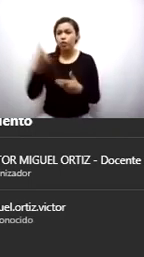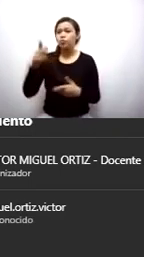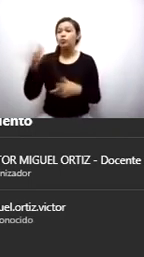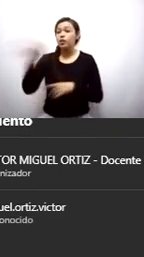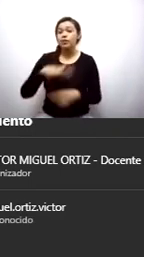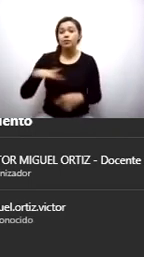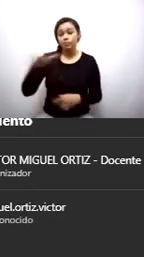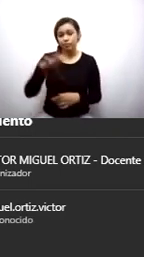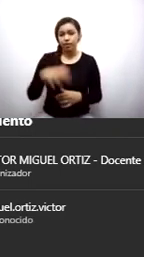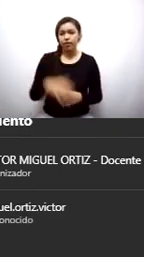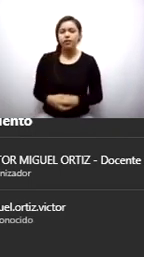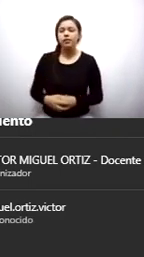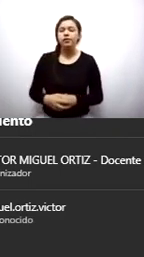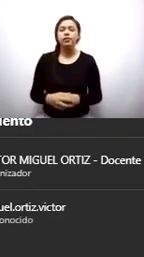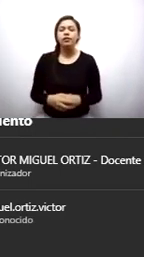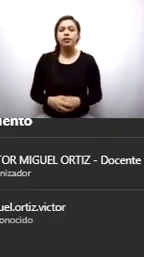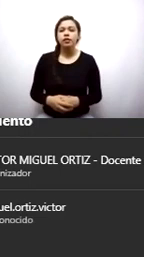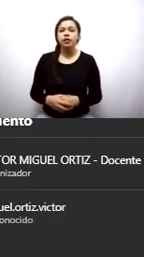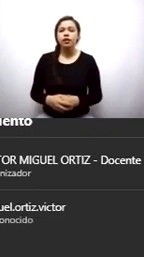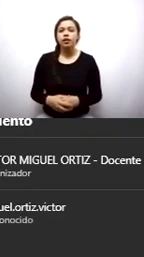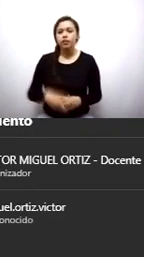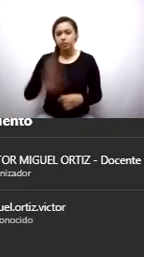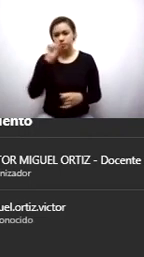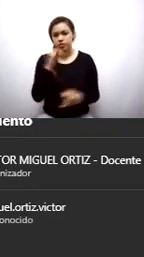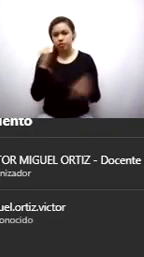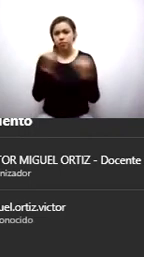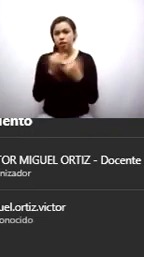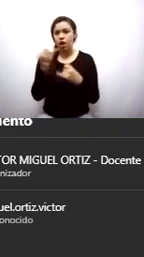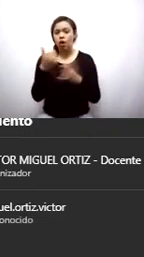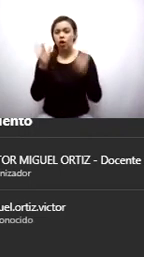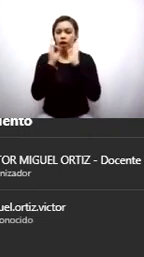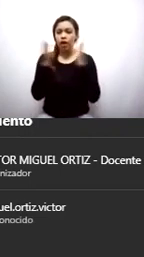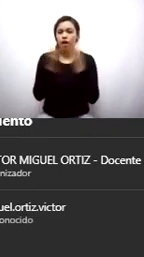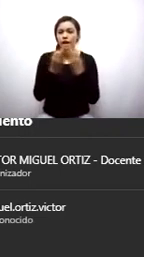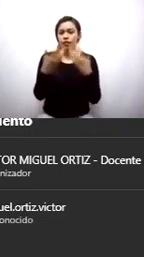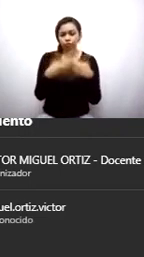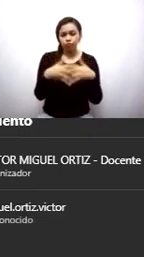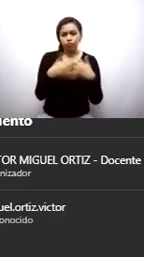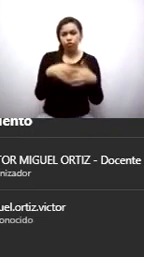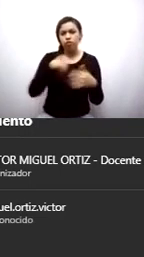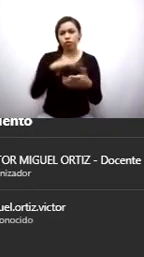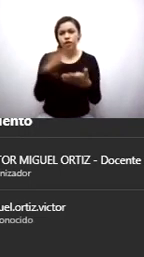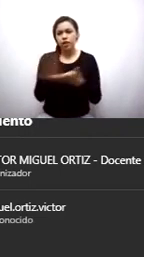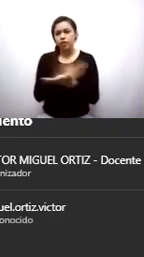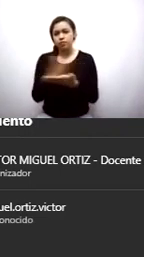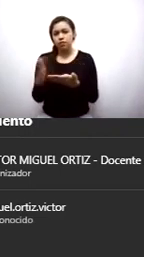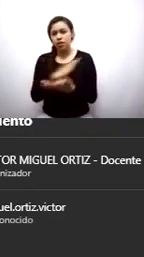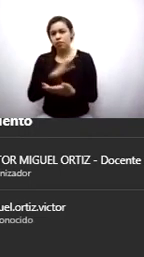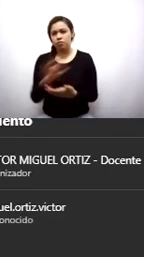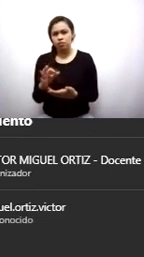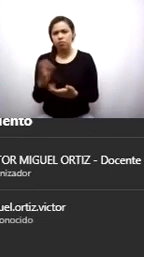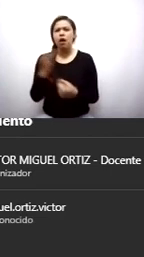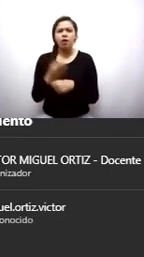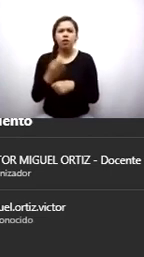Te comentaba que también hay otra función en la cual los podemos separar. En este momento todos están viendo